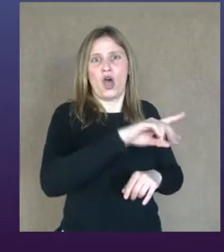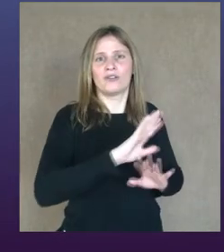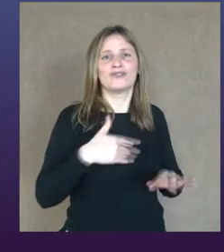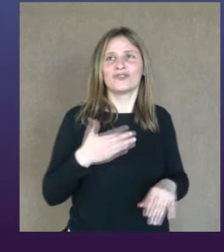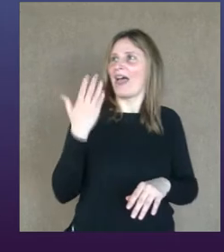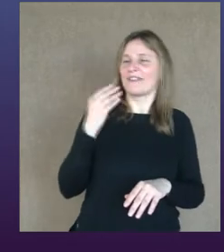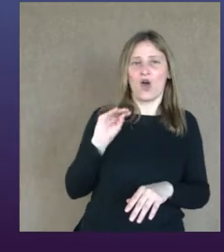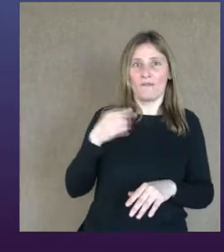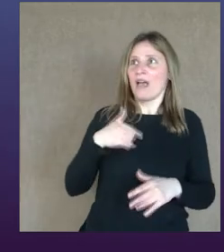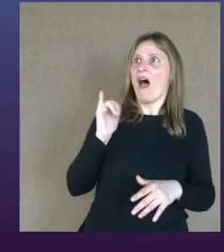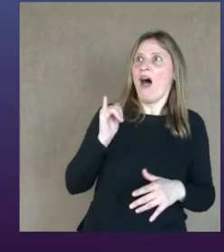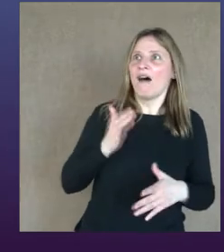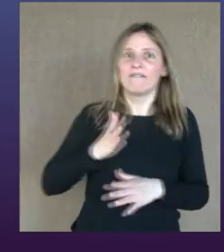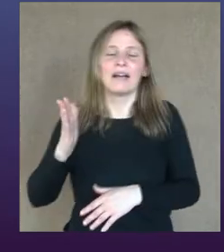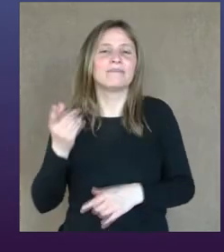pero como